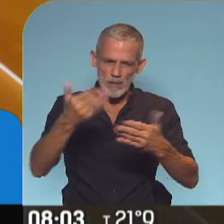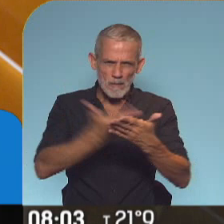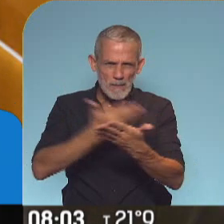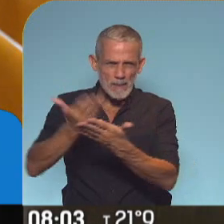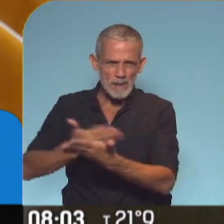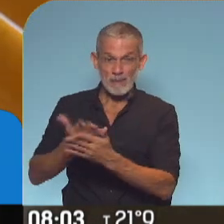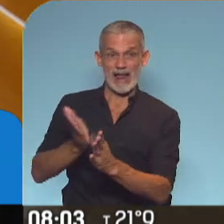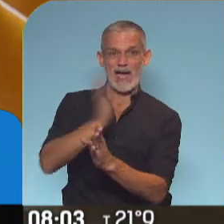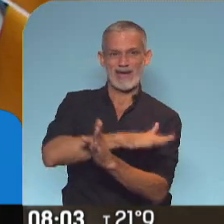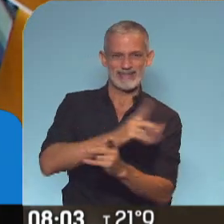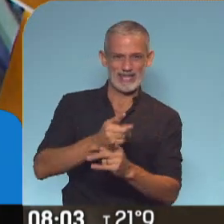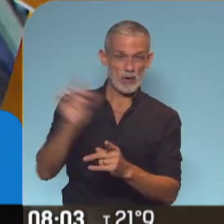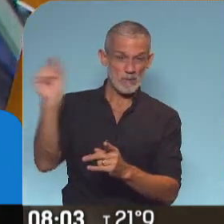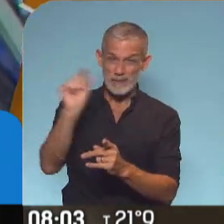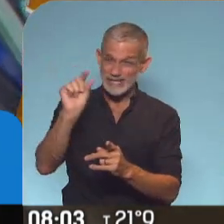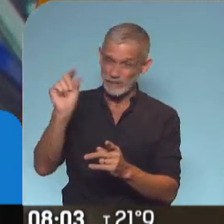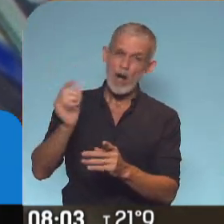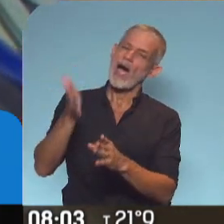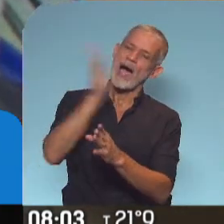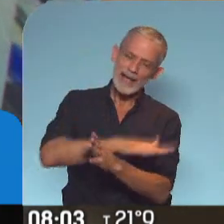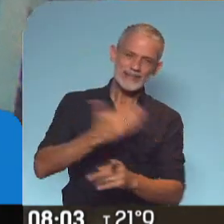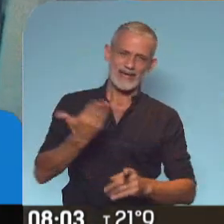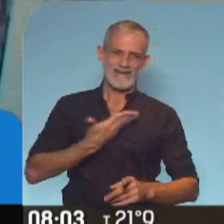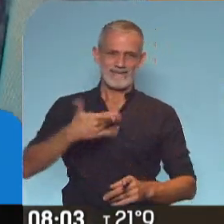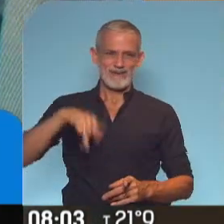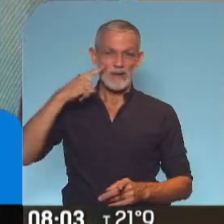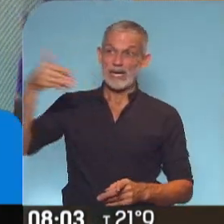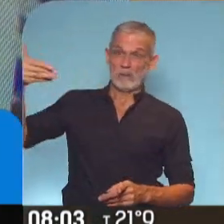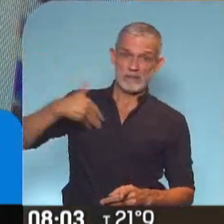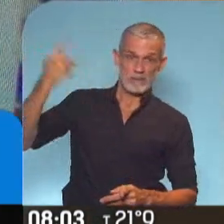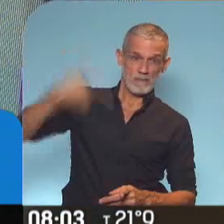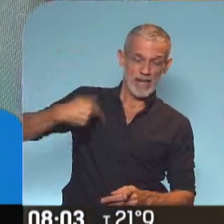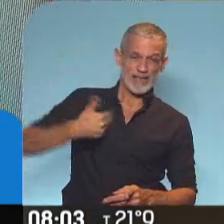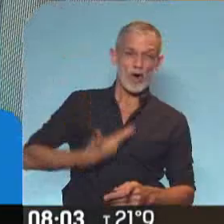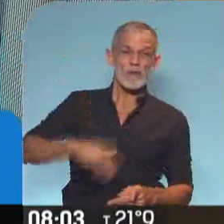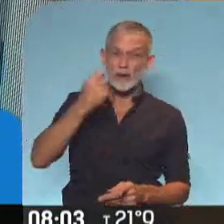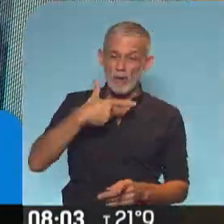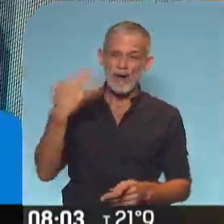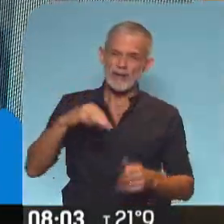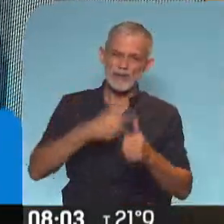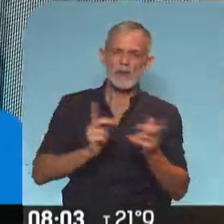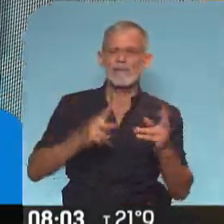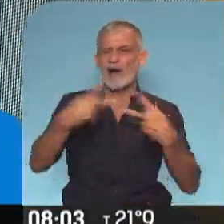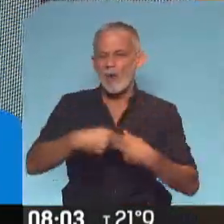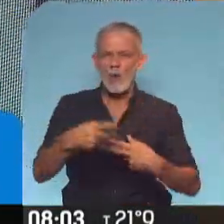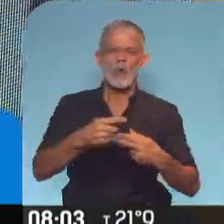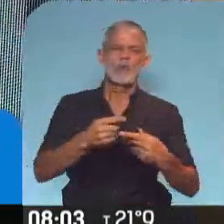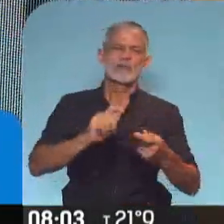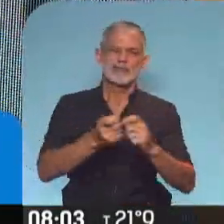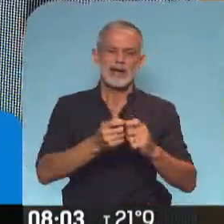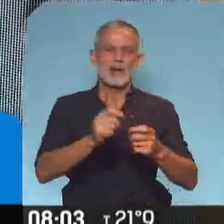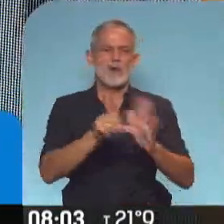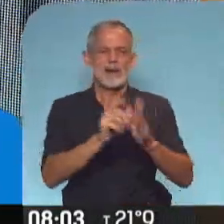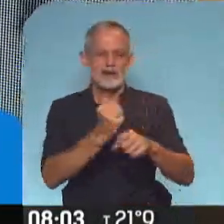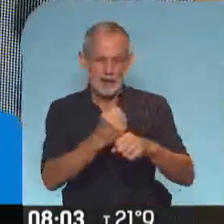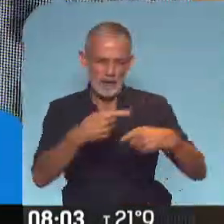documentos anteriores al préstamo, el fondo, además de exigirle que al gobierno de Macri, que tenía que hacer un montón de ajustes, modificaciones laborales y